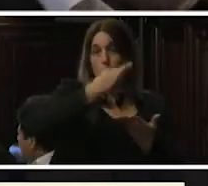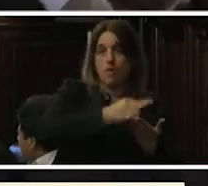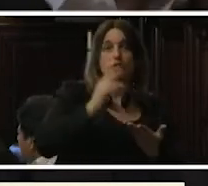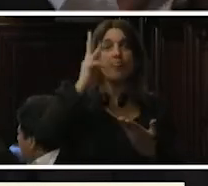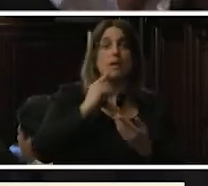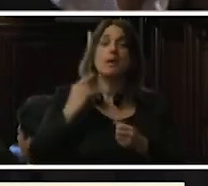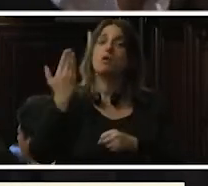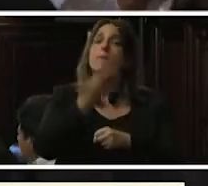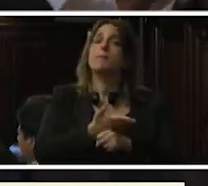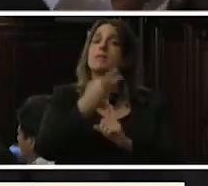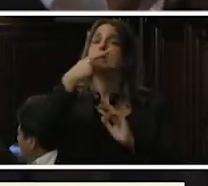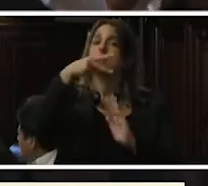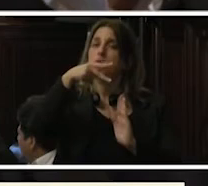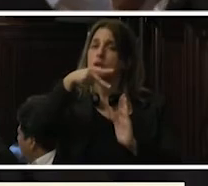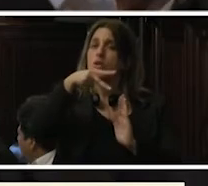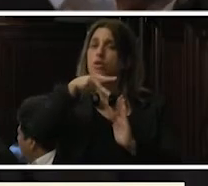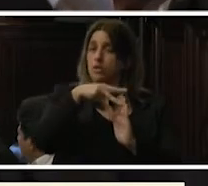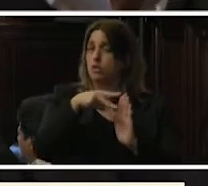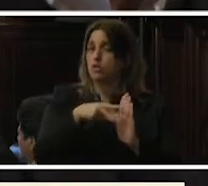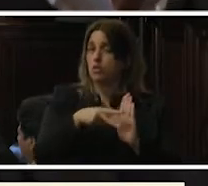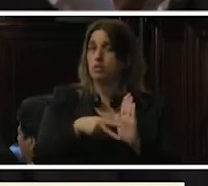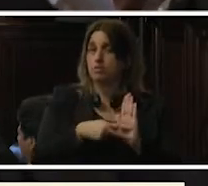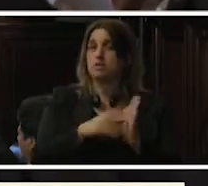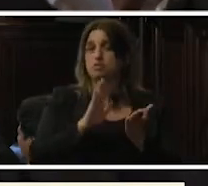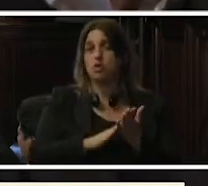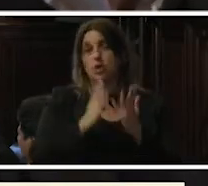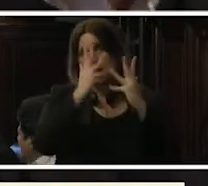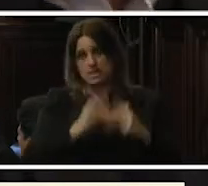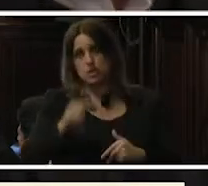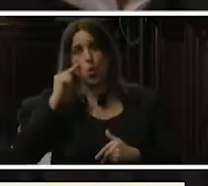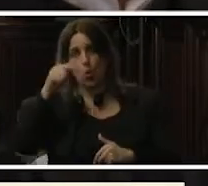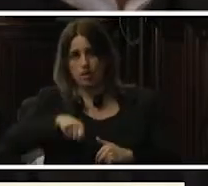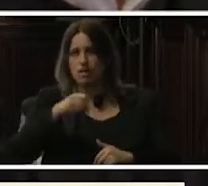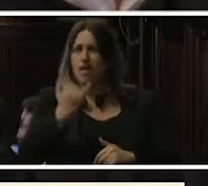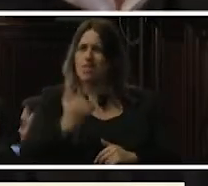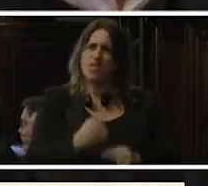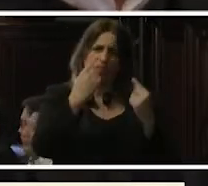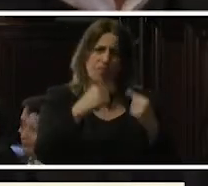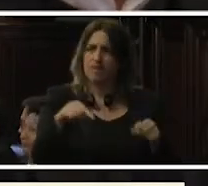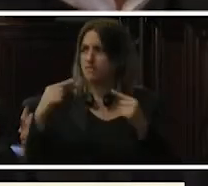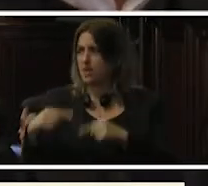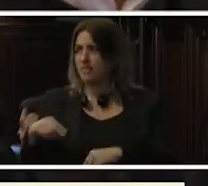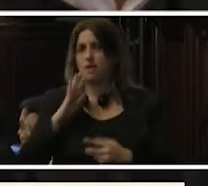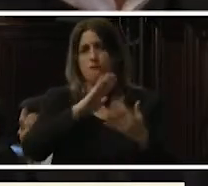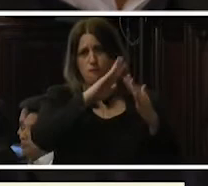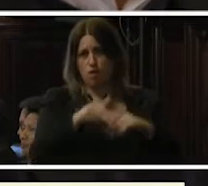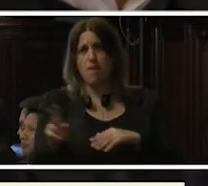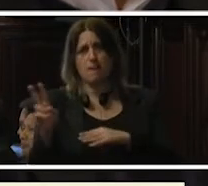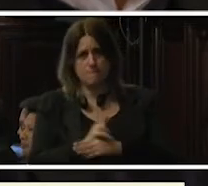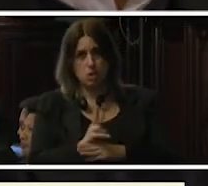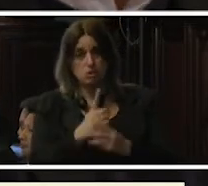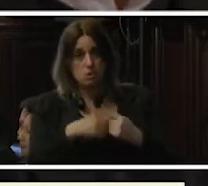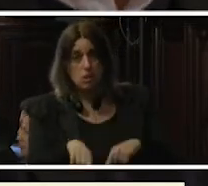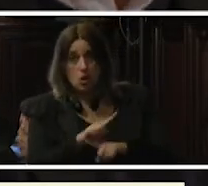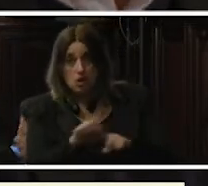normas, ¿no?, que están dentro del ordenamiento jurídico, que contienen diferentes formas de protección. Sin embargo,